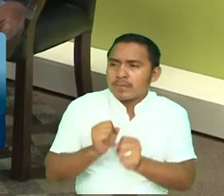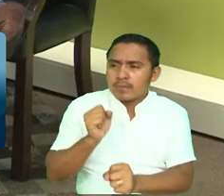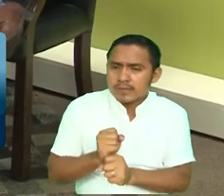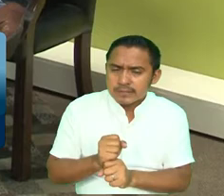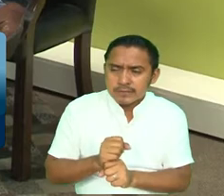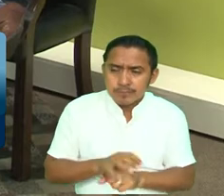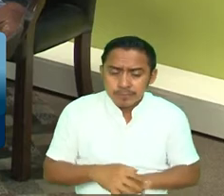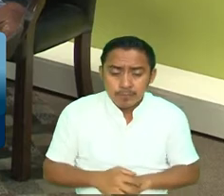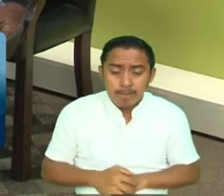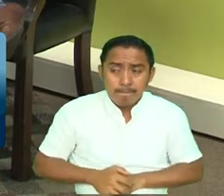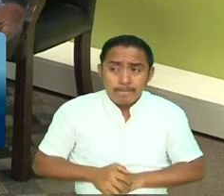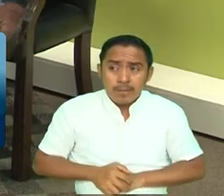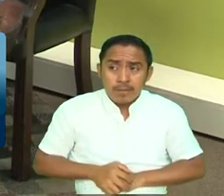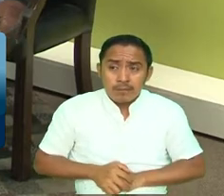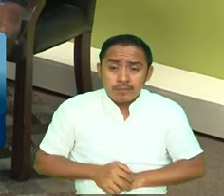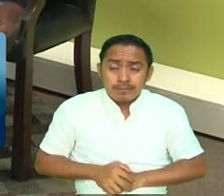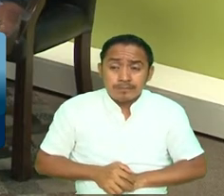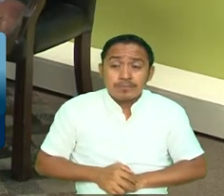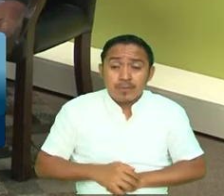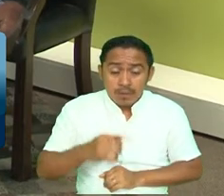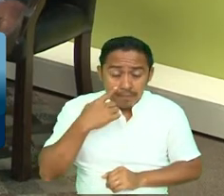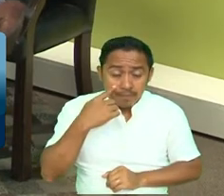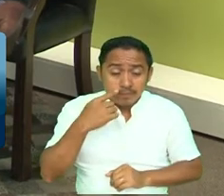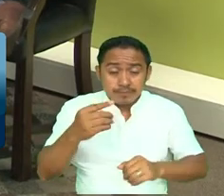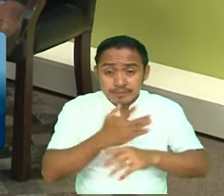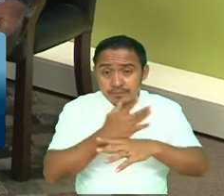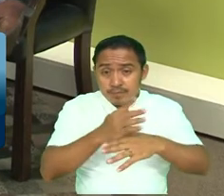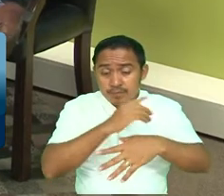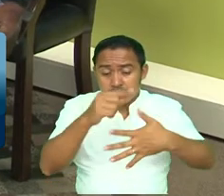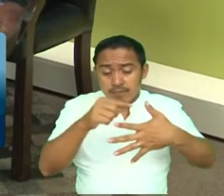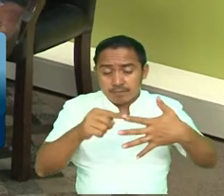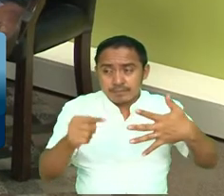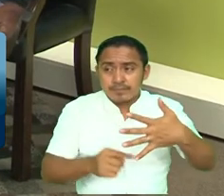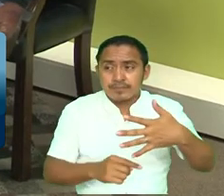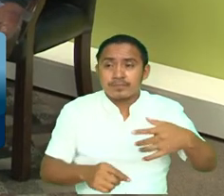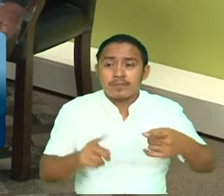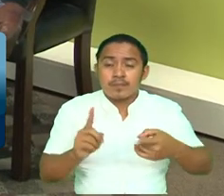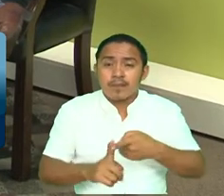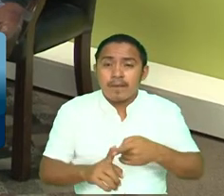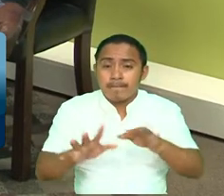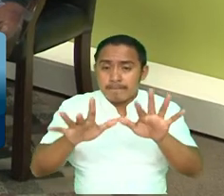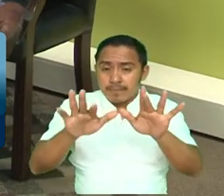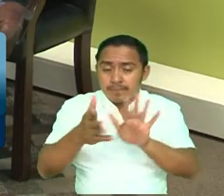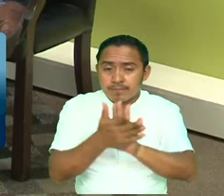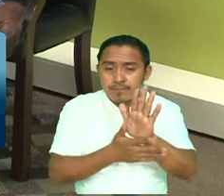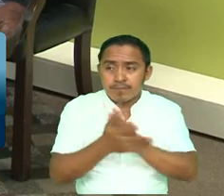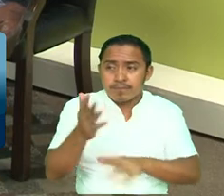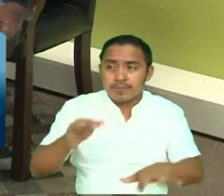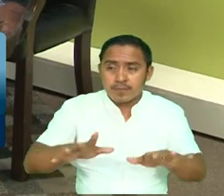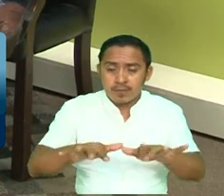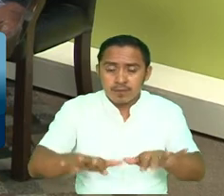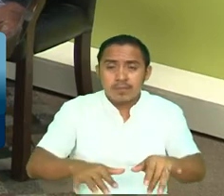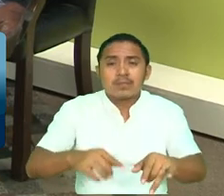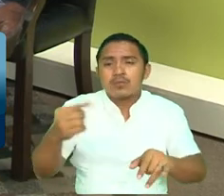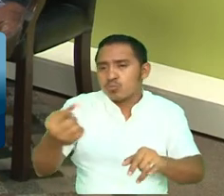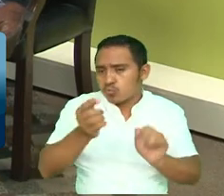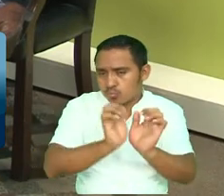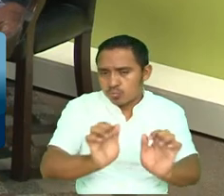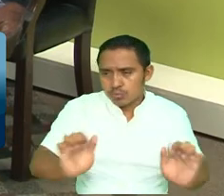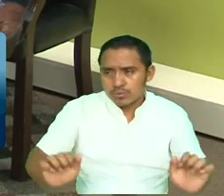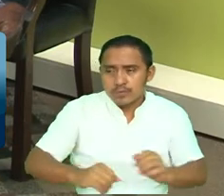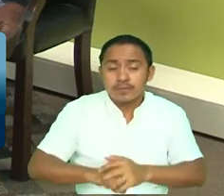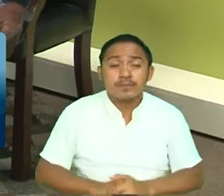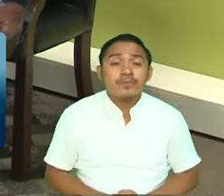Entonces vemos, aquí están los tipos también. Uh-huh. La hiperhidrosis que afecta a las palmas y las plantas la vemos en los niños, en lo